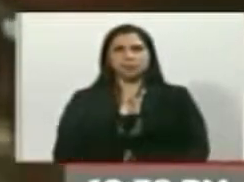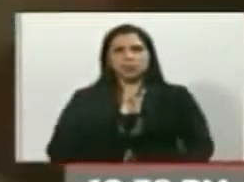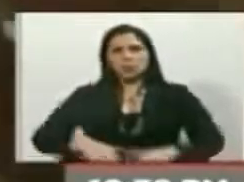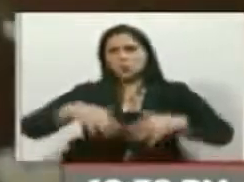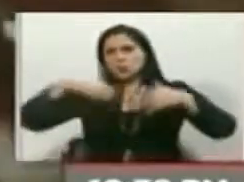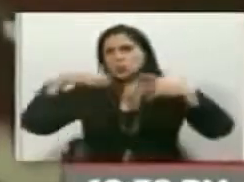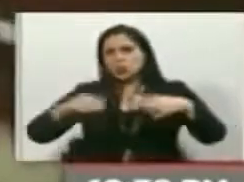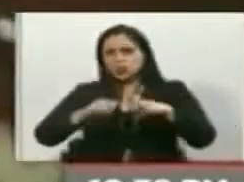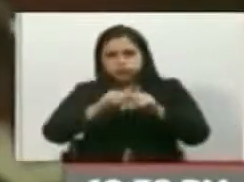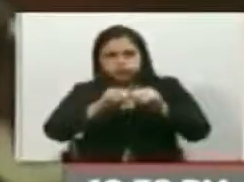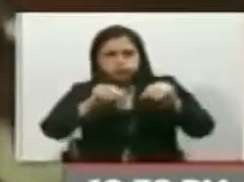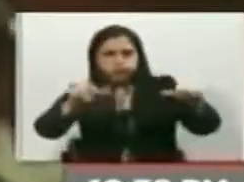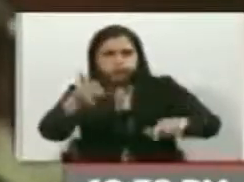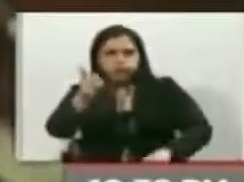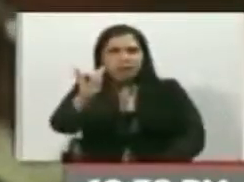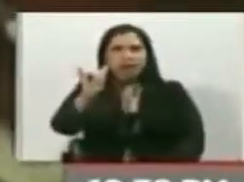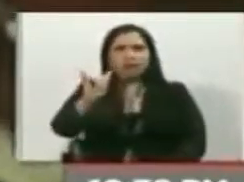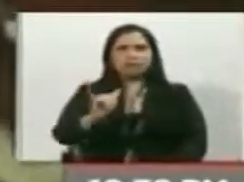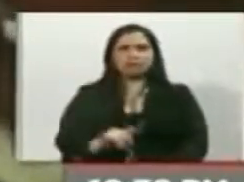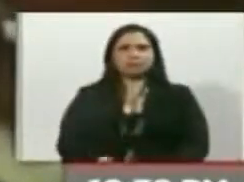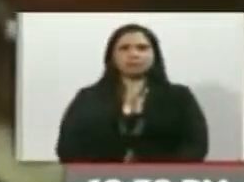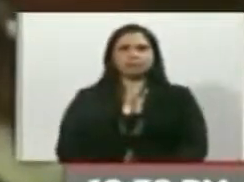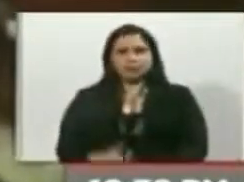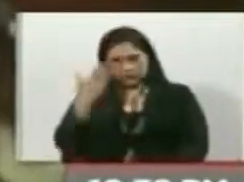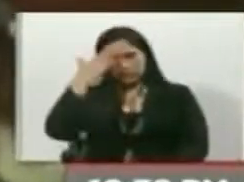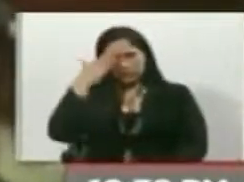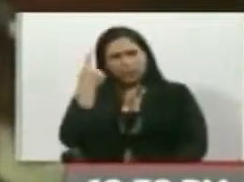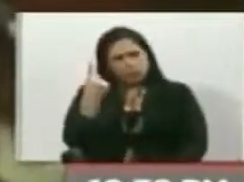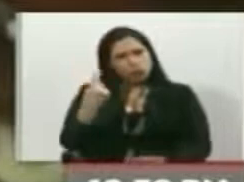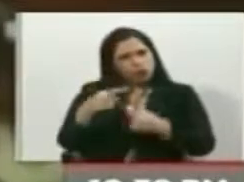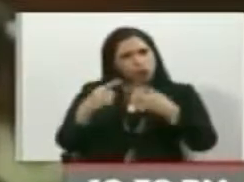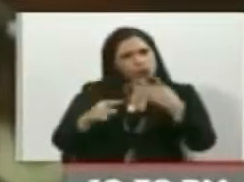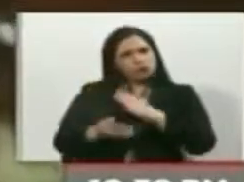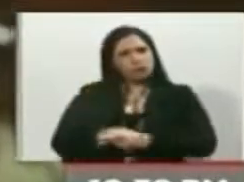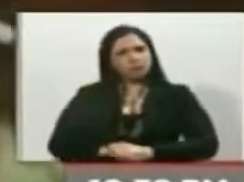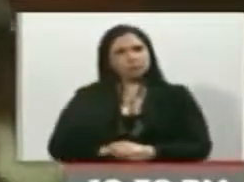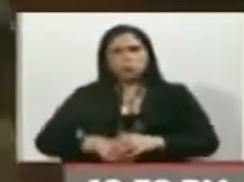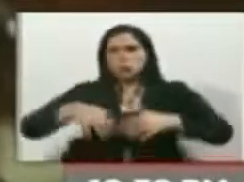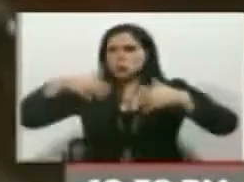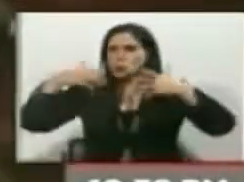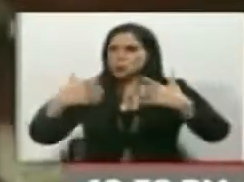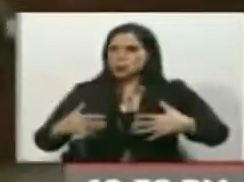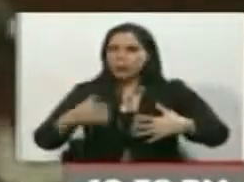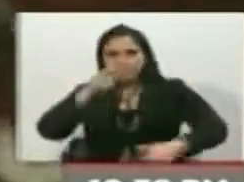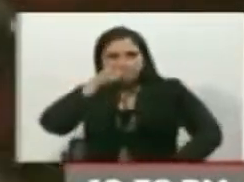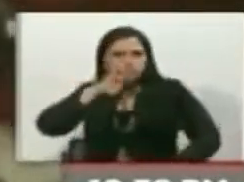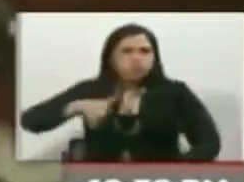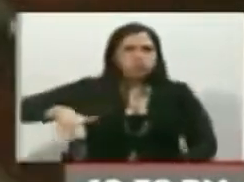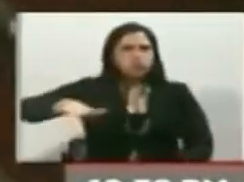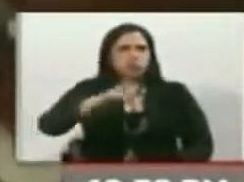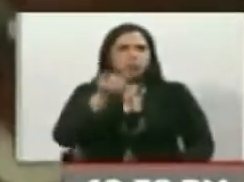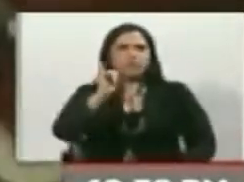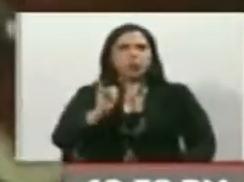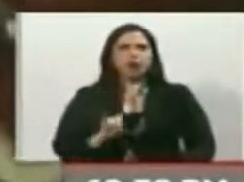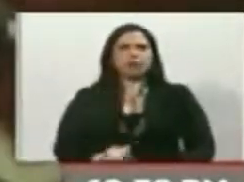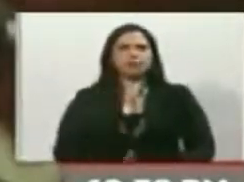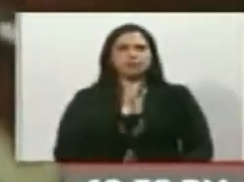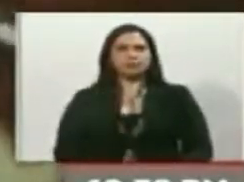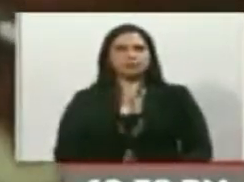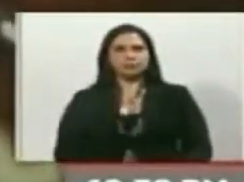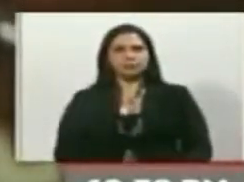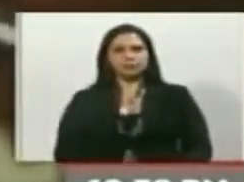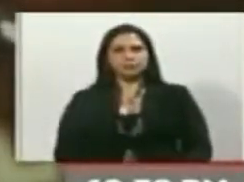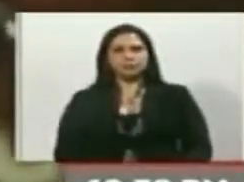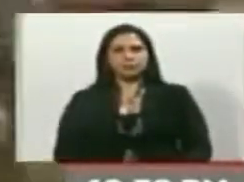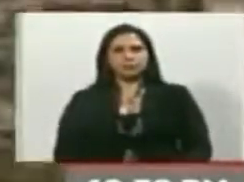Bastante tierra hay aquí. Y saben una cosa, bastante pueblo hay aquí.